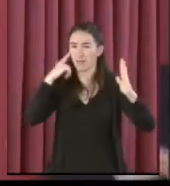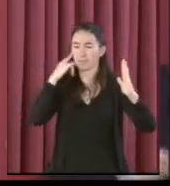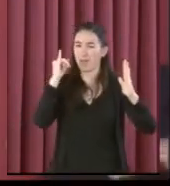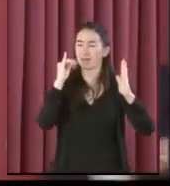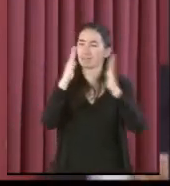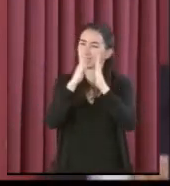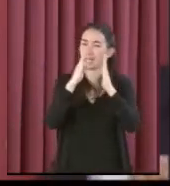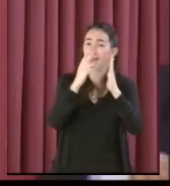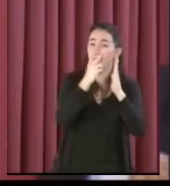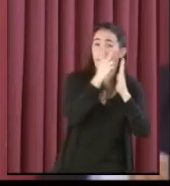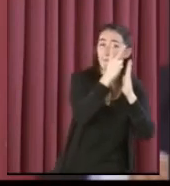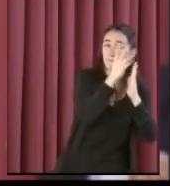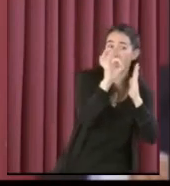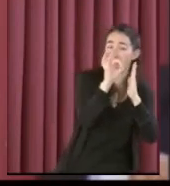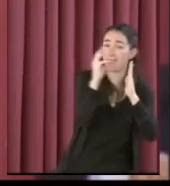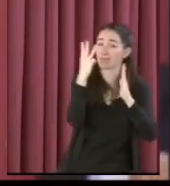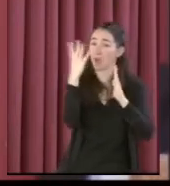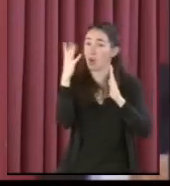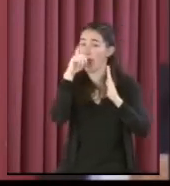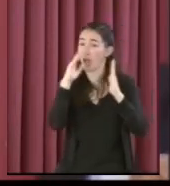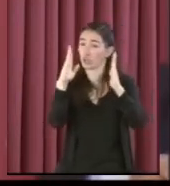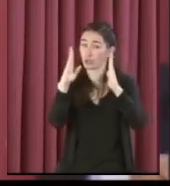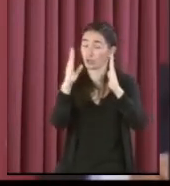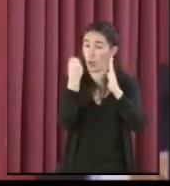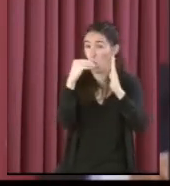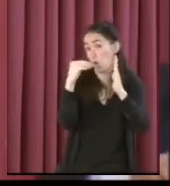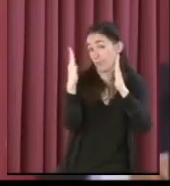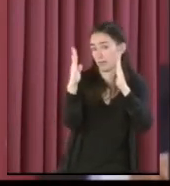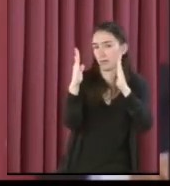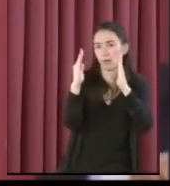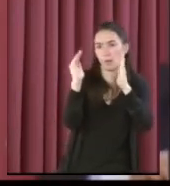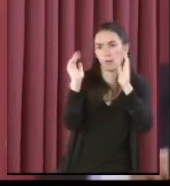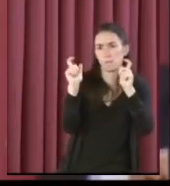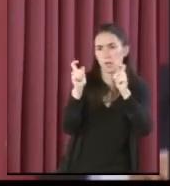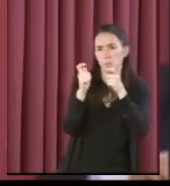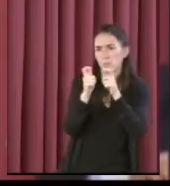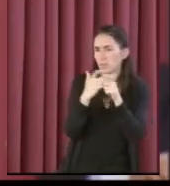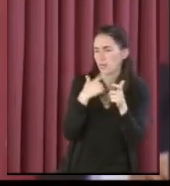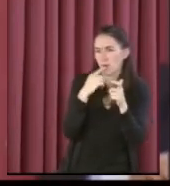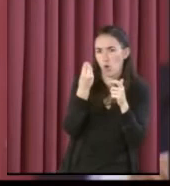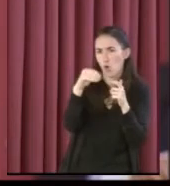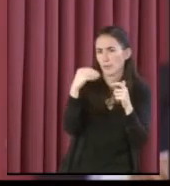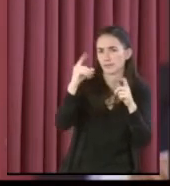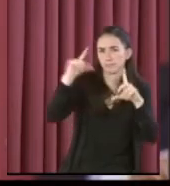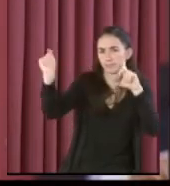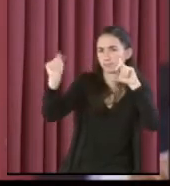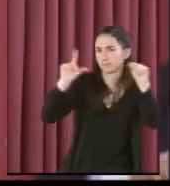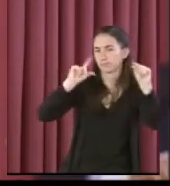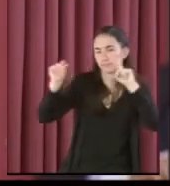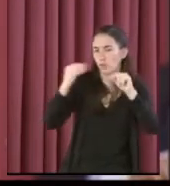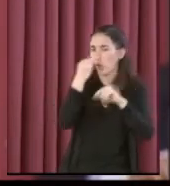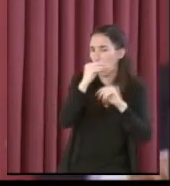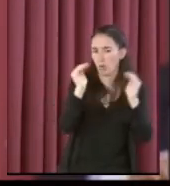del 20 a 34 años, una disminución en el 24,9%, al mismo tiempo que se